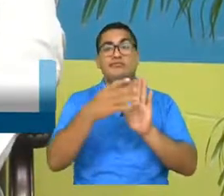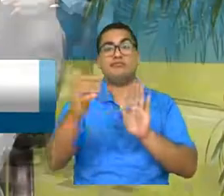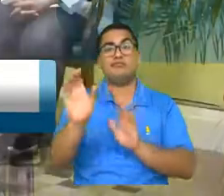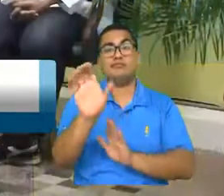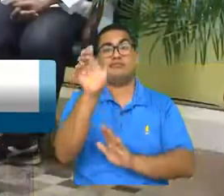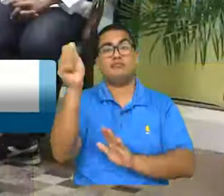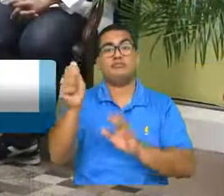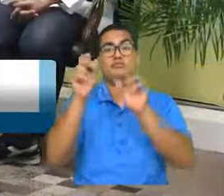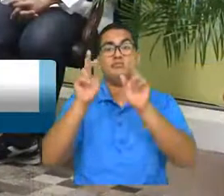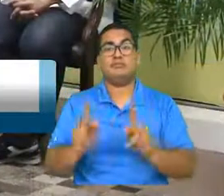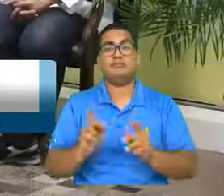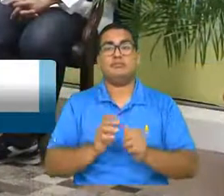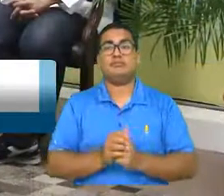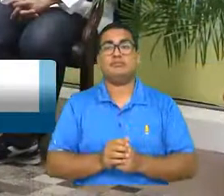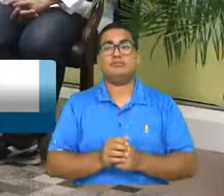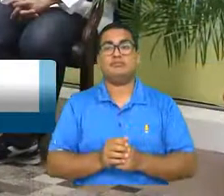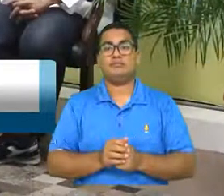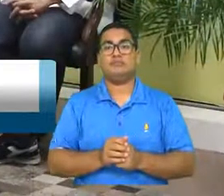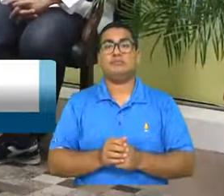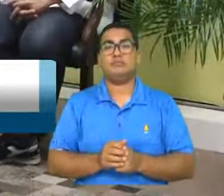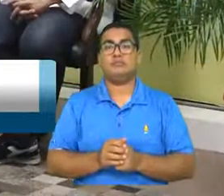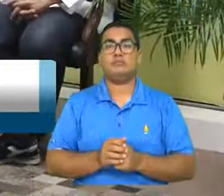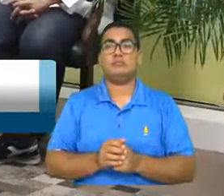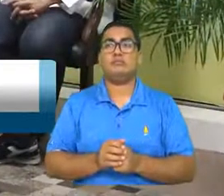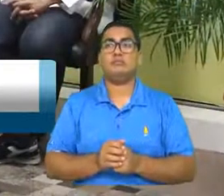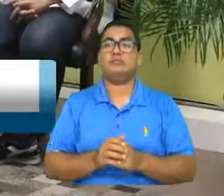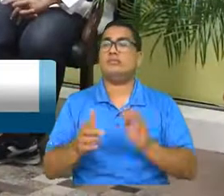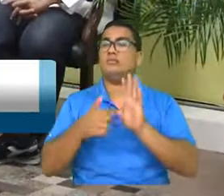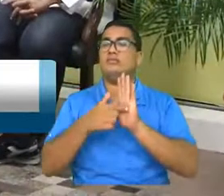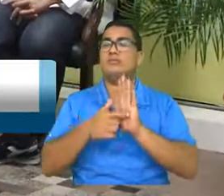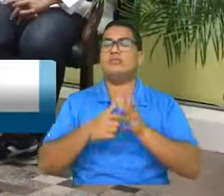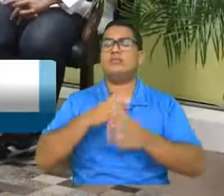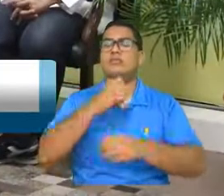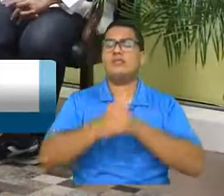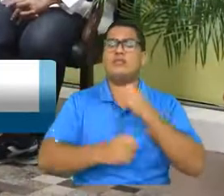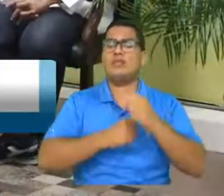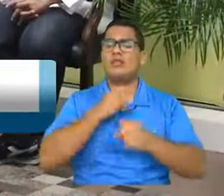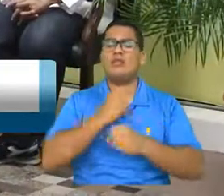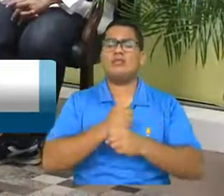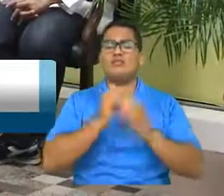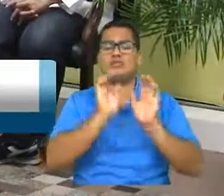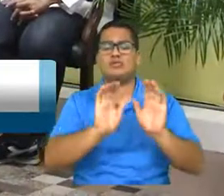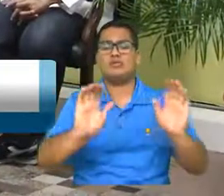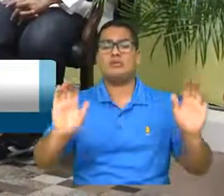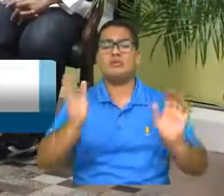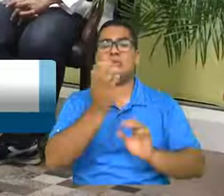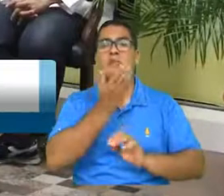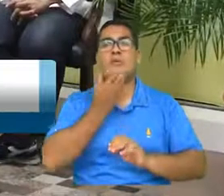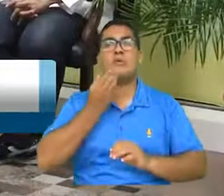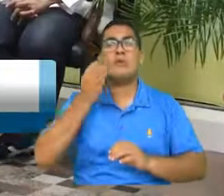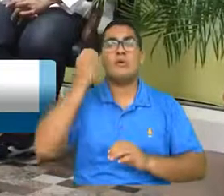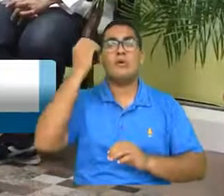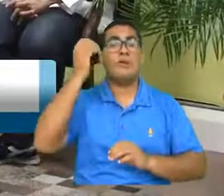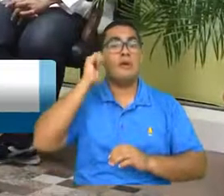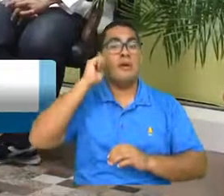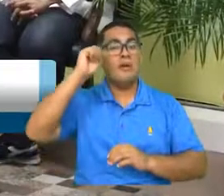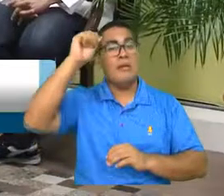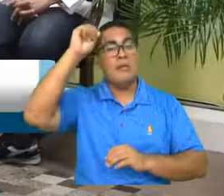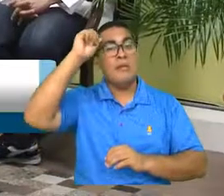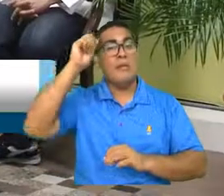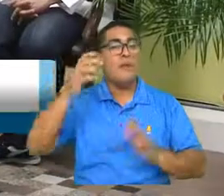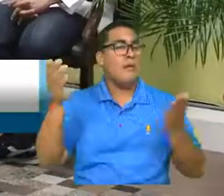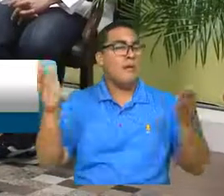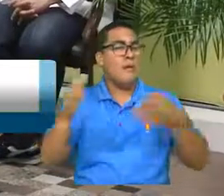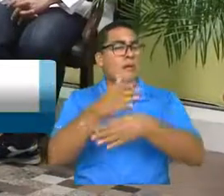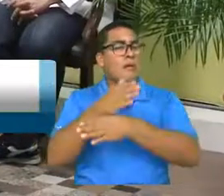quiénes afecta más, doctora? Hablando de grupos de edades, quizás porque, a ver, nuestros niños en este caso